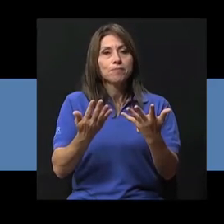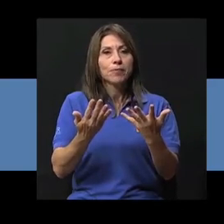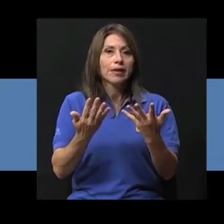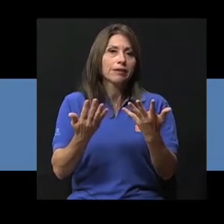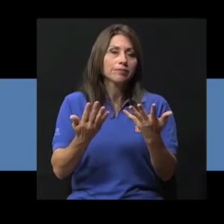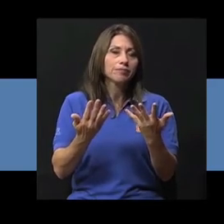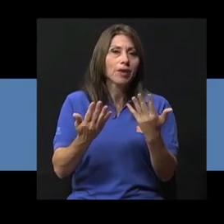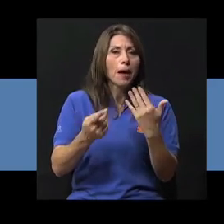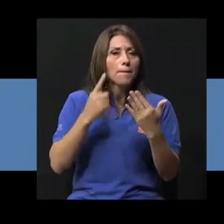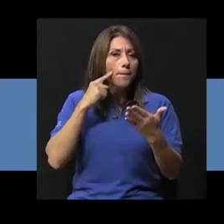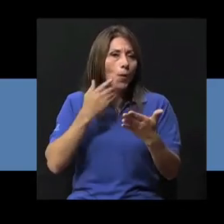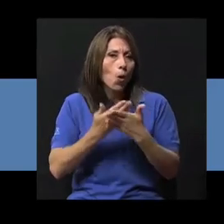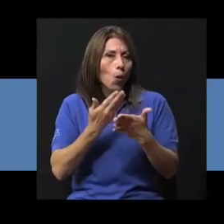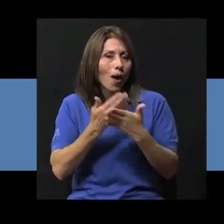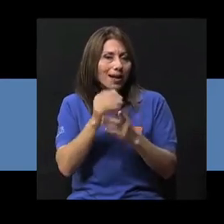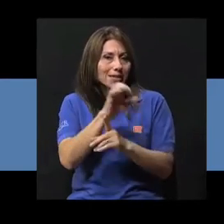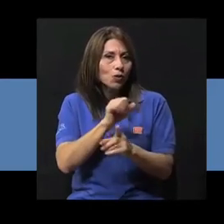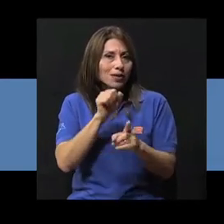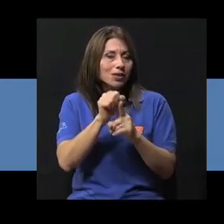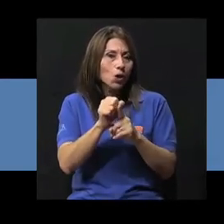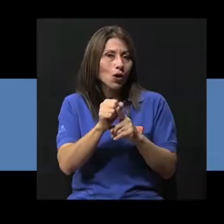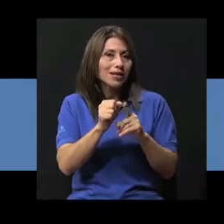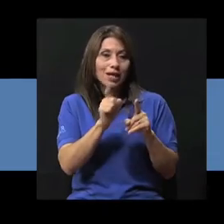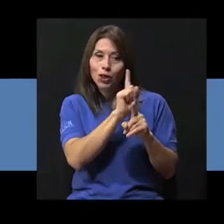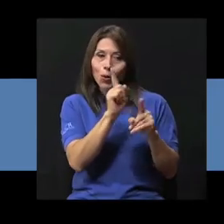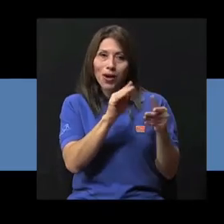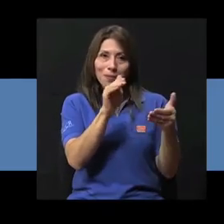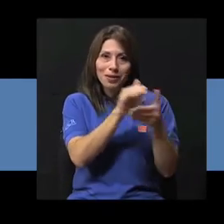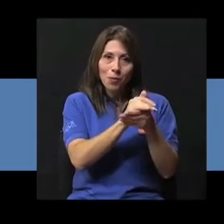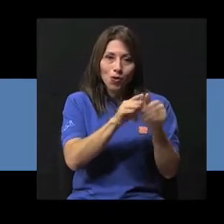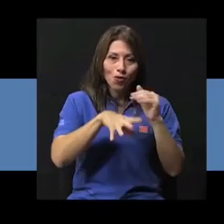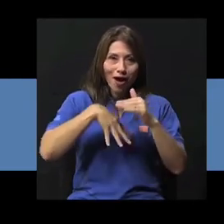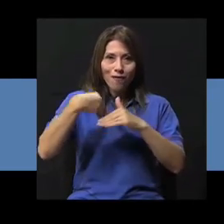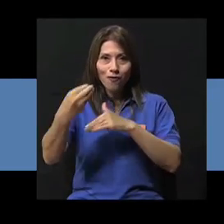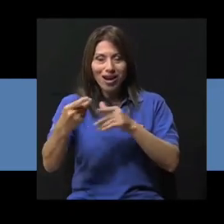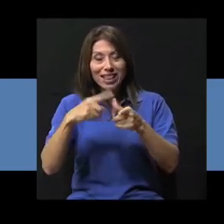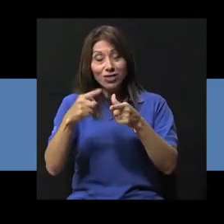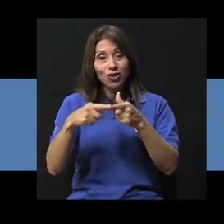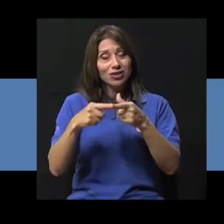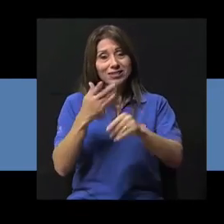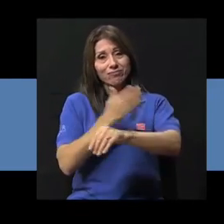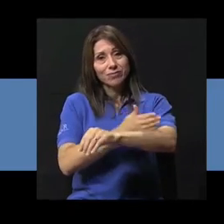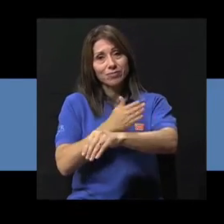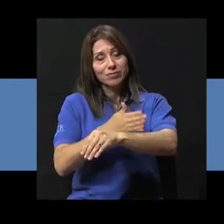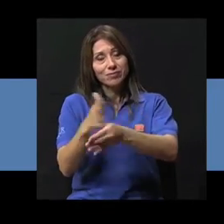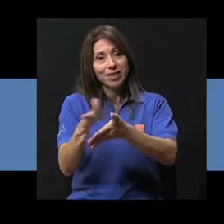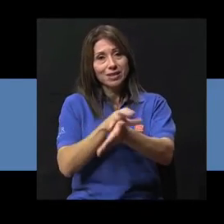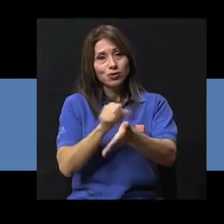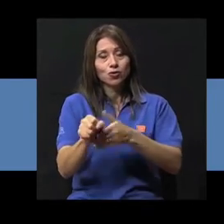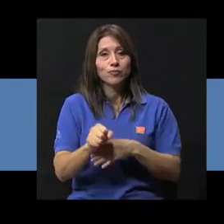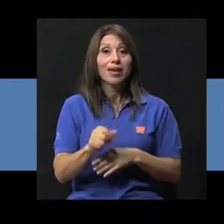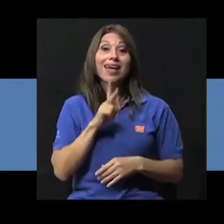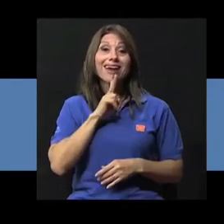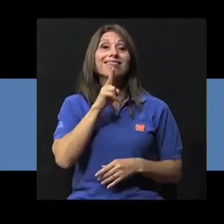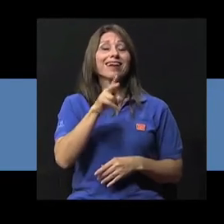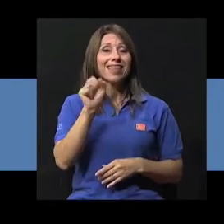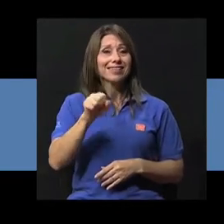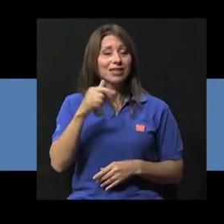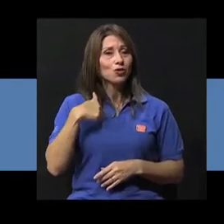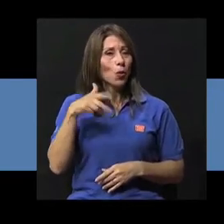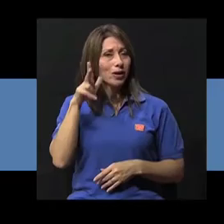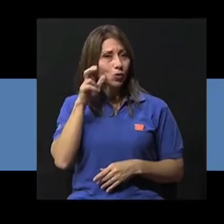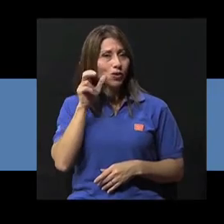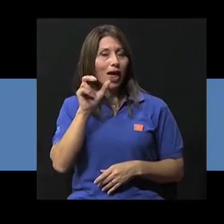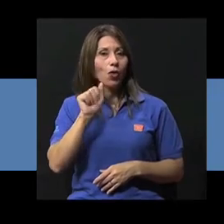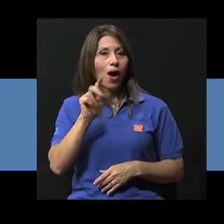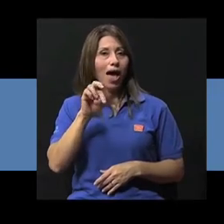poco desorientados en ese cambio, no lo saben llevar, y en muchos casos